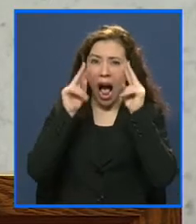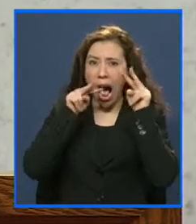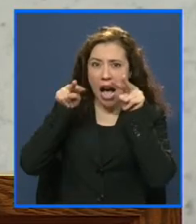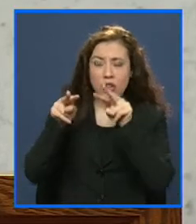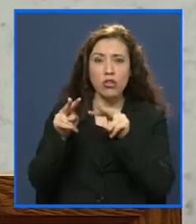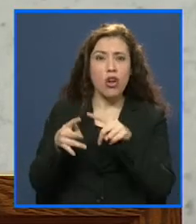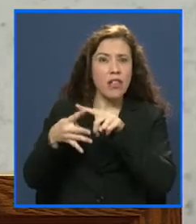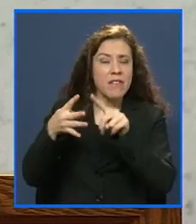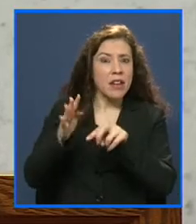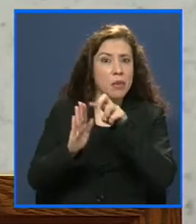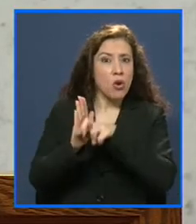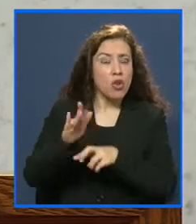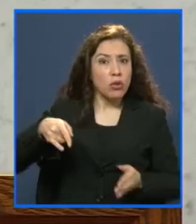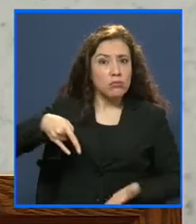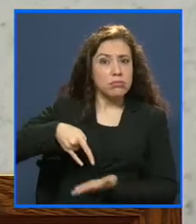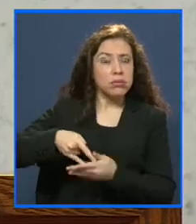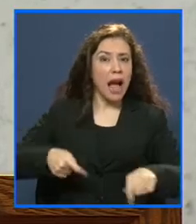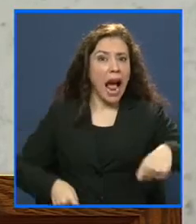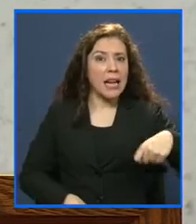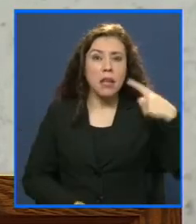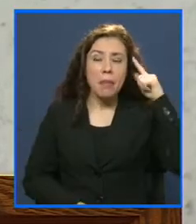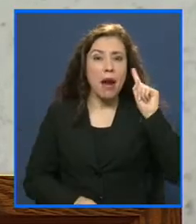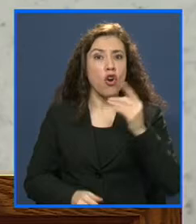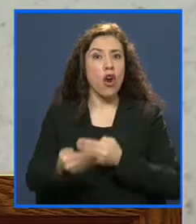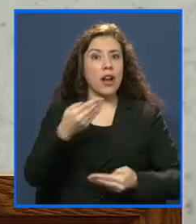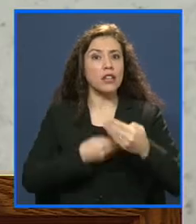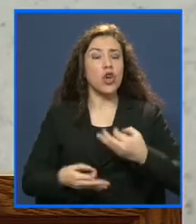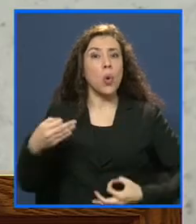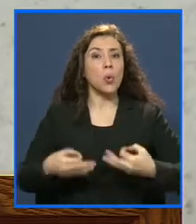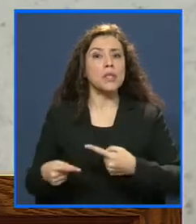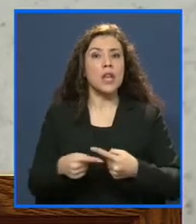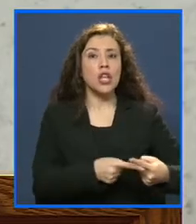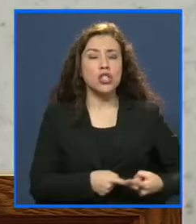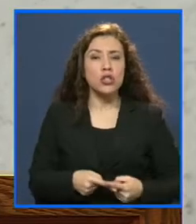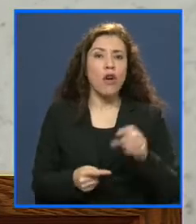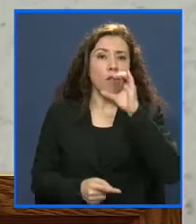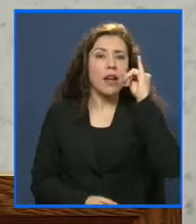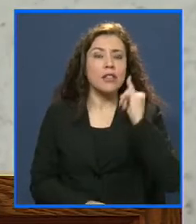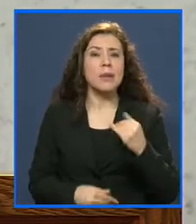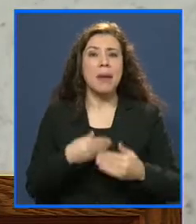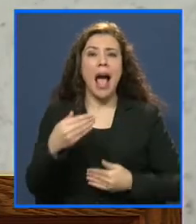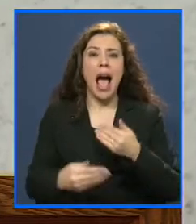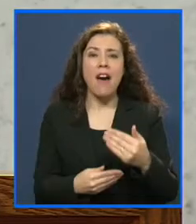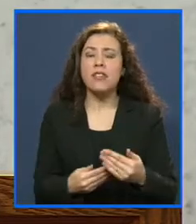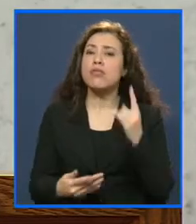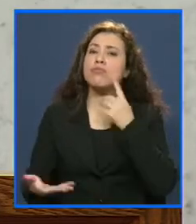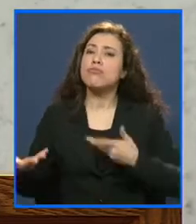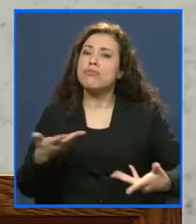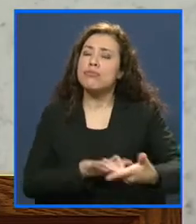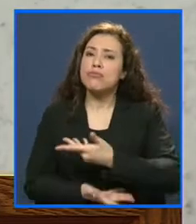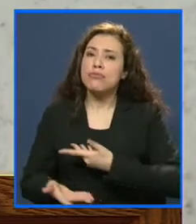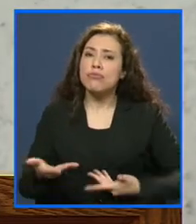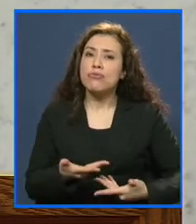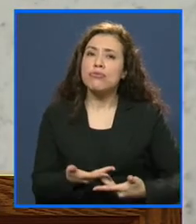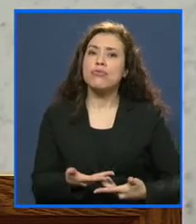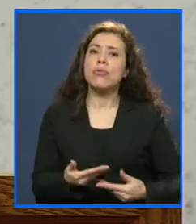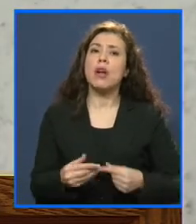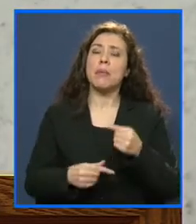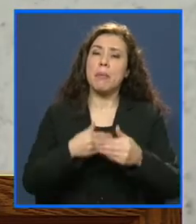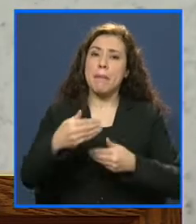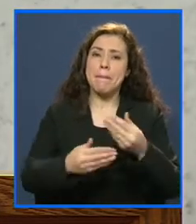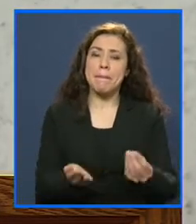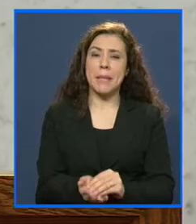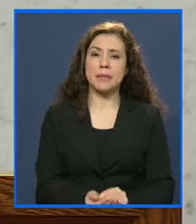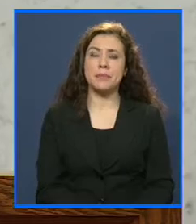proyecto que llegue a este senado para no retroceder en justicia social buscando siempre avanzar en solidaridad y progresividad